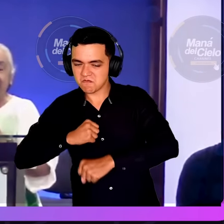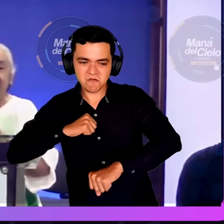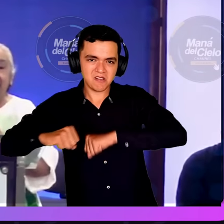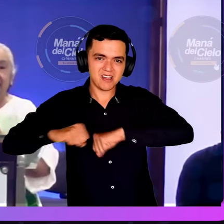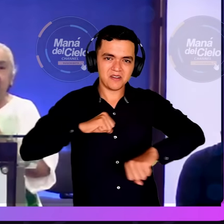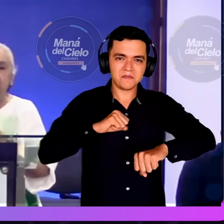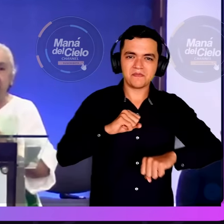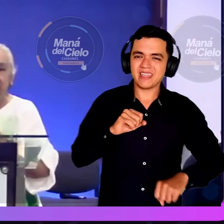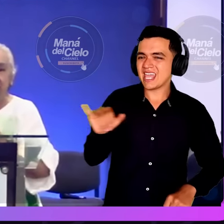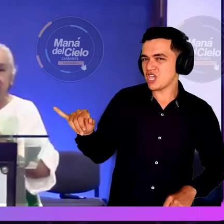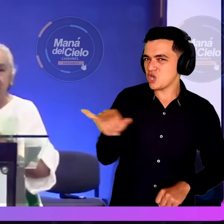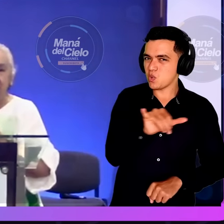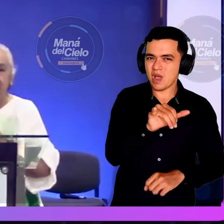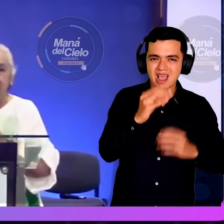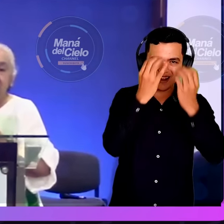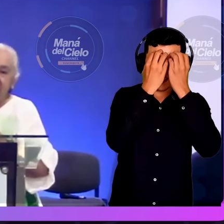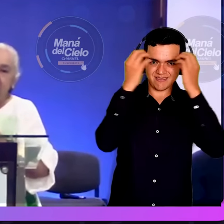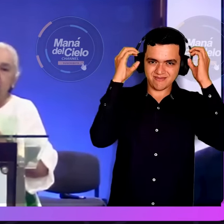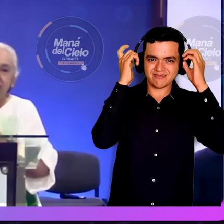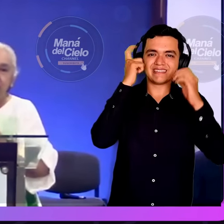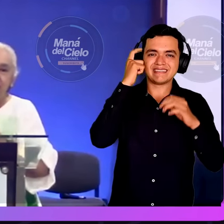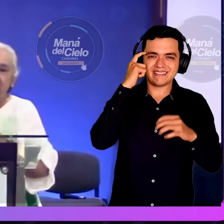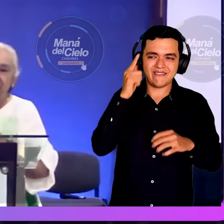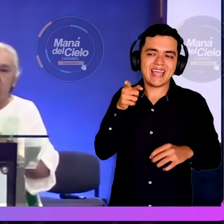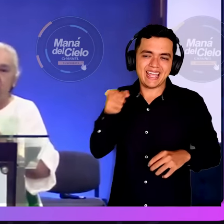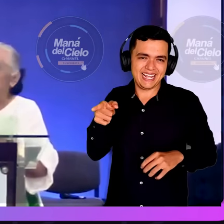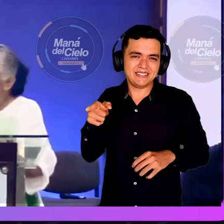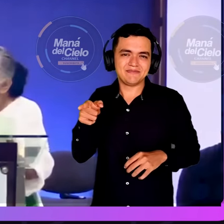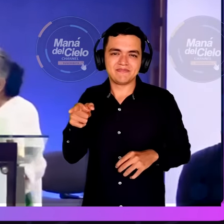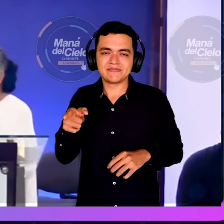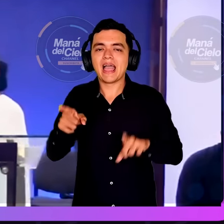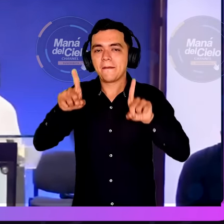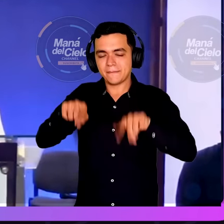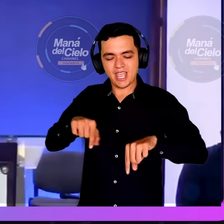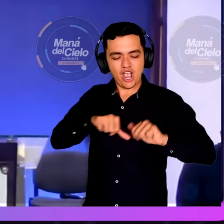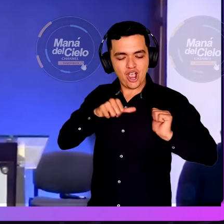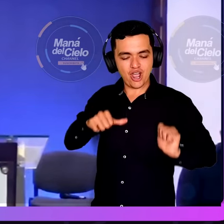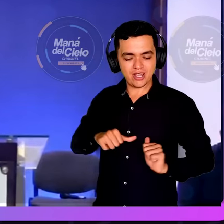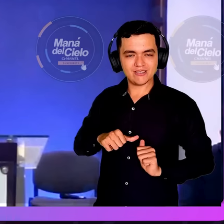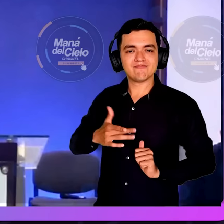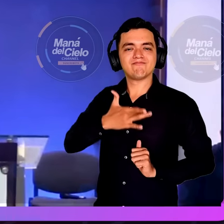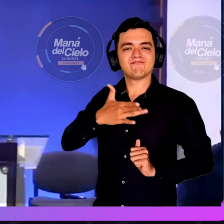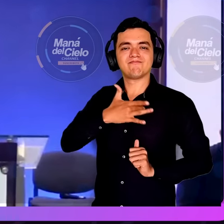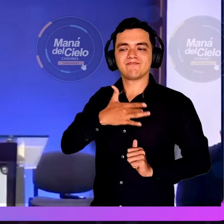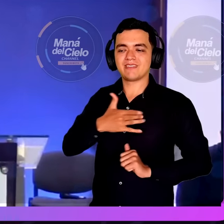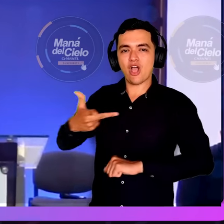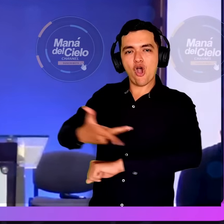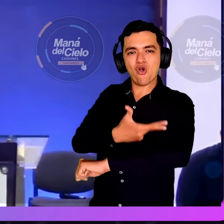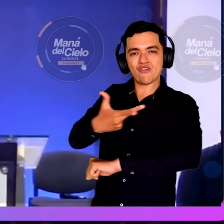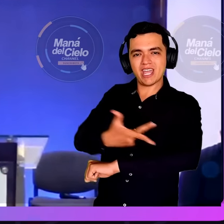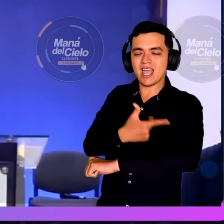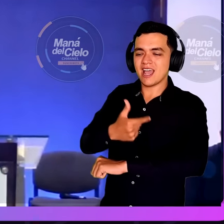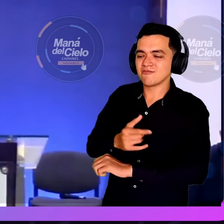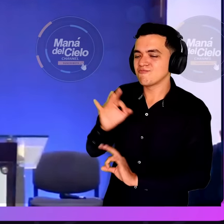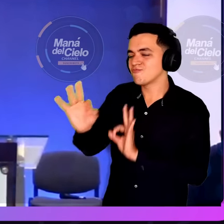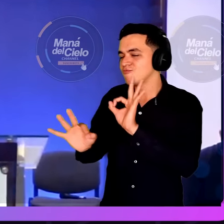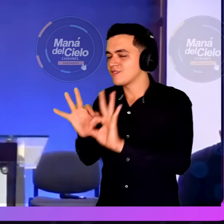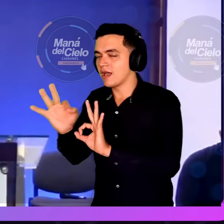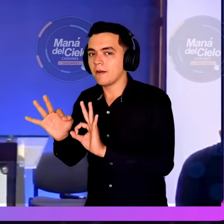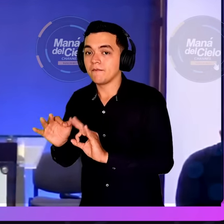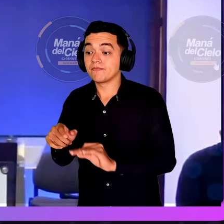pesar de que era un rey, él tenía corazón de pastor, porque su padre fue un tremendo pastor. Y tenía ciertas